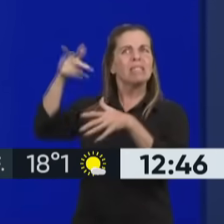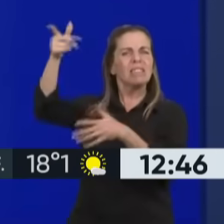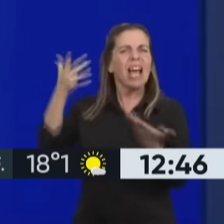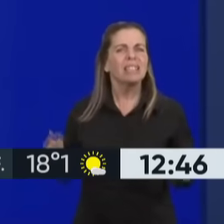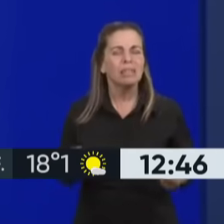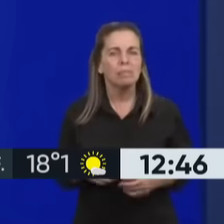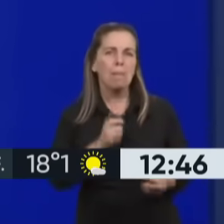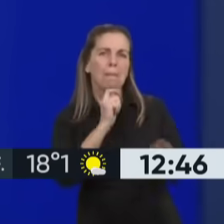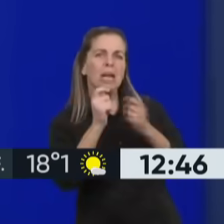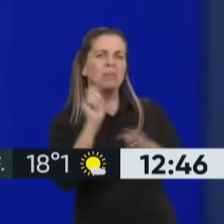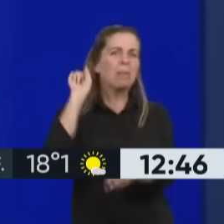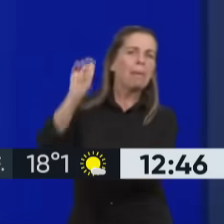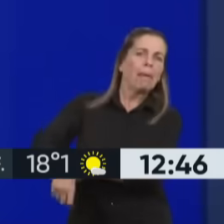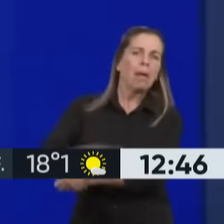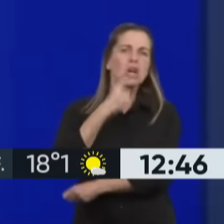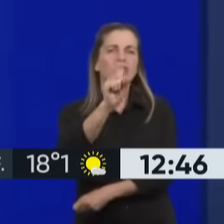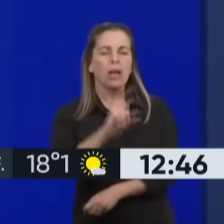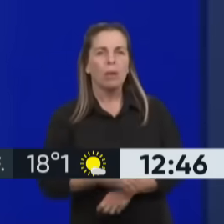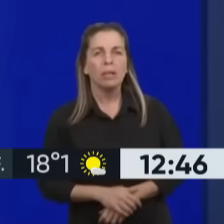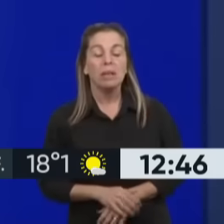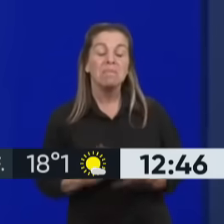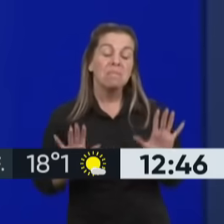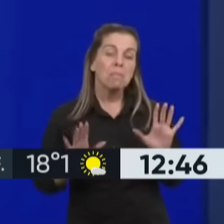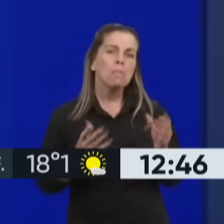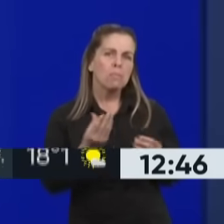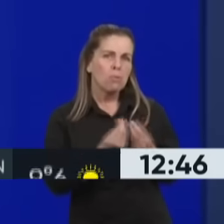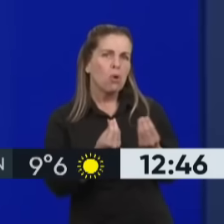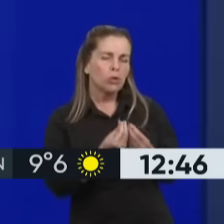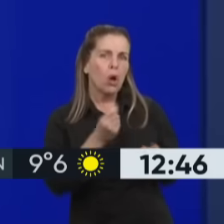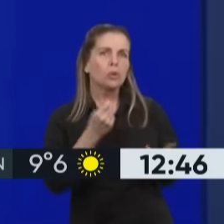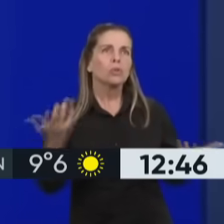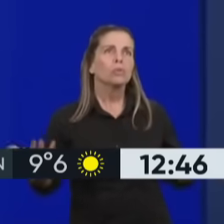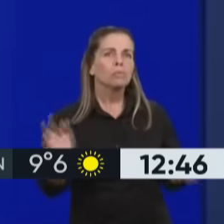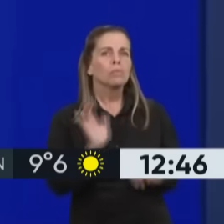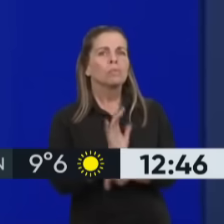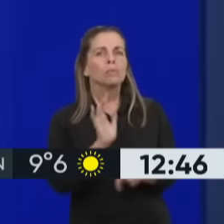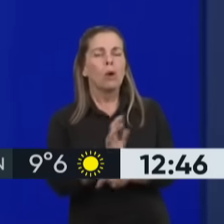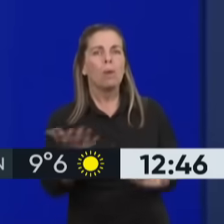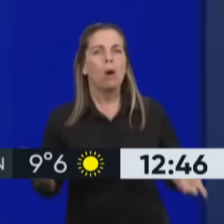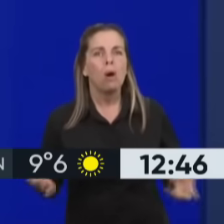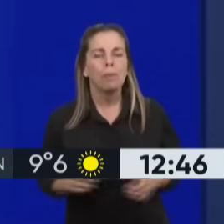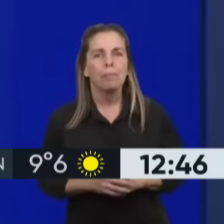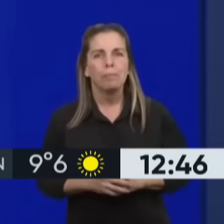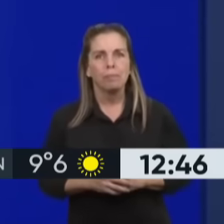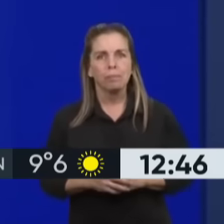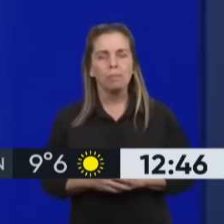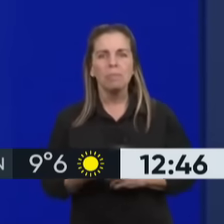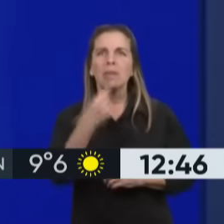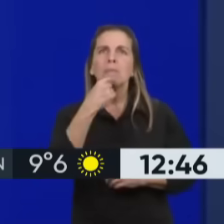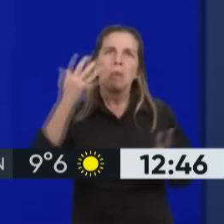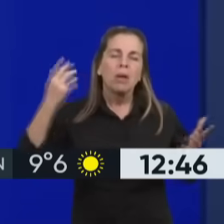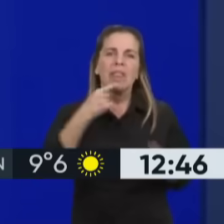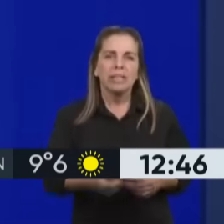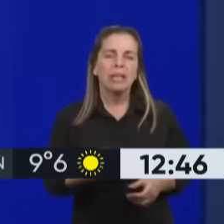pero hay muchos que hacen como crítica diciendo en el primer año